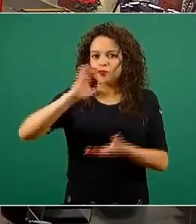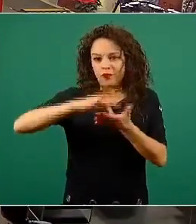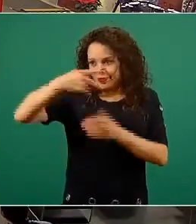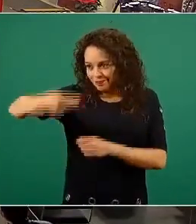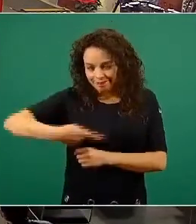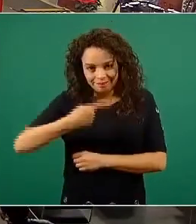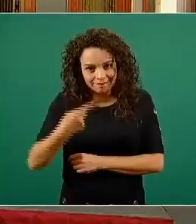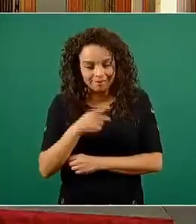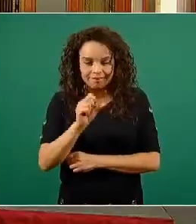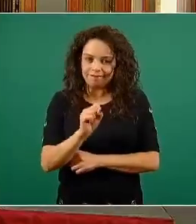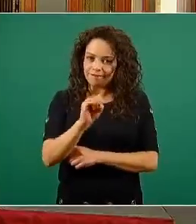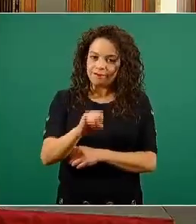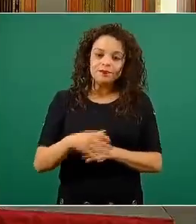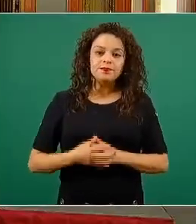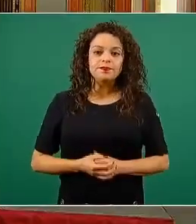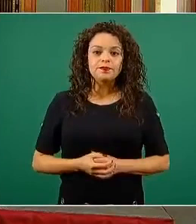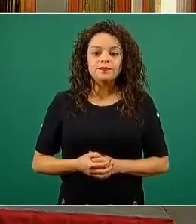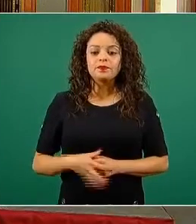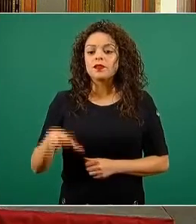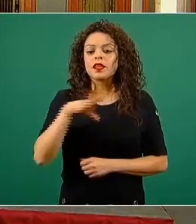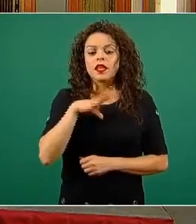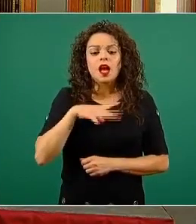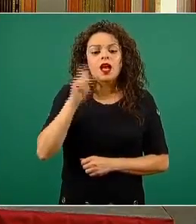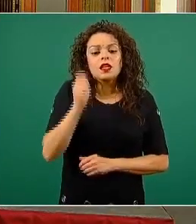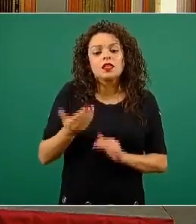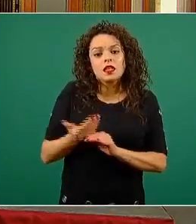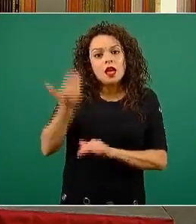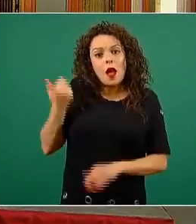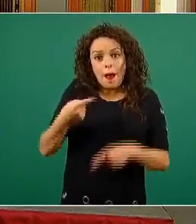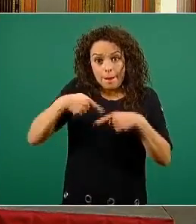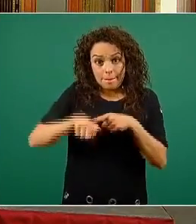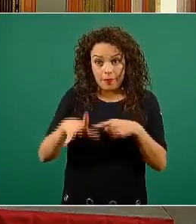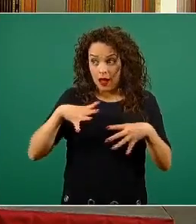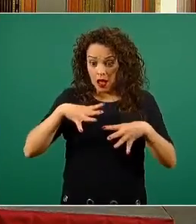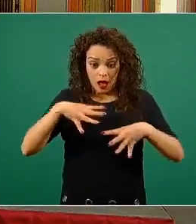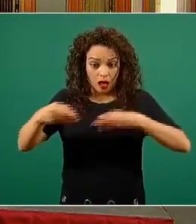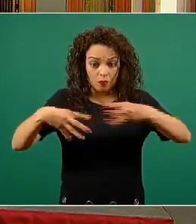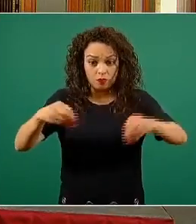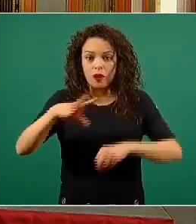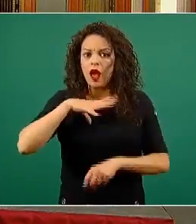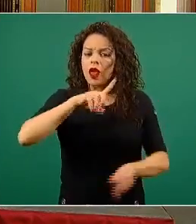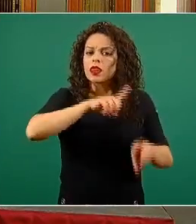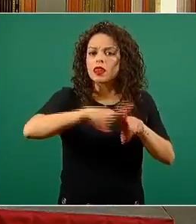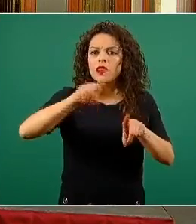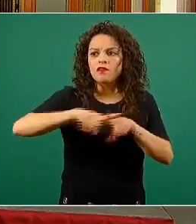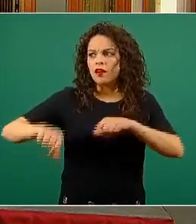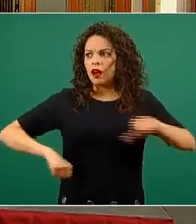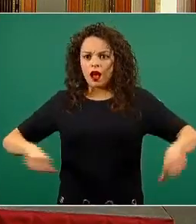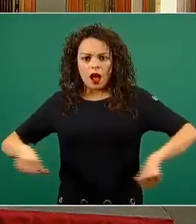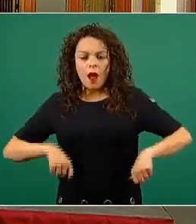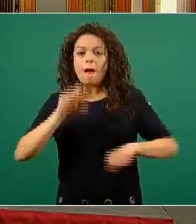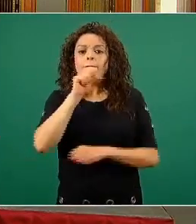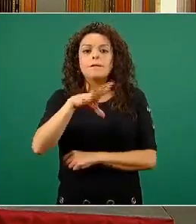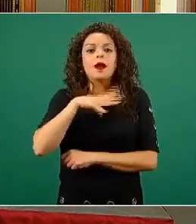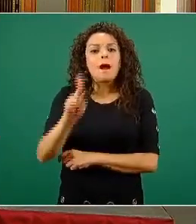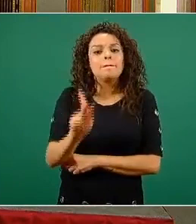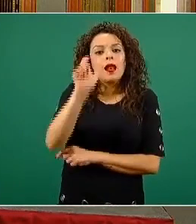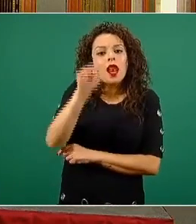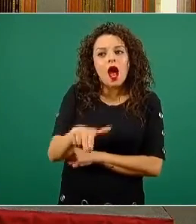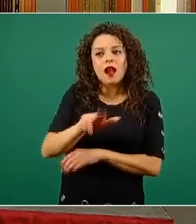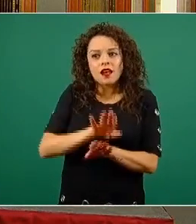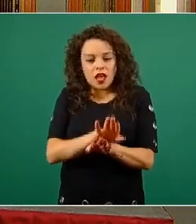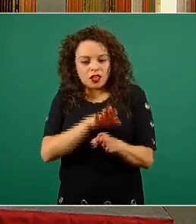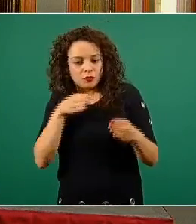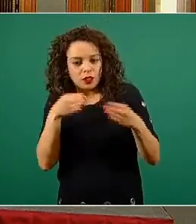pregunta. Y ha habido, desde el inicio de la pandemia, ha habido una serie de acciones, incluso hay un plan específico para